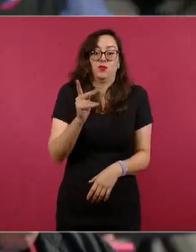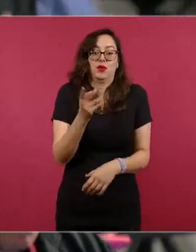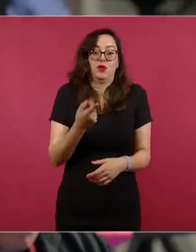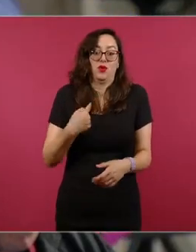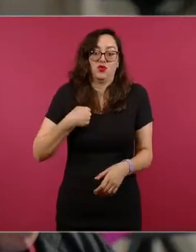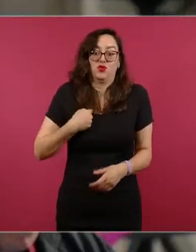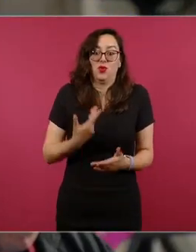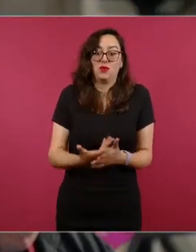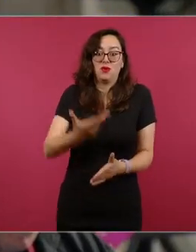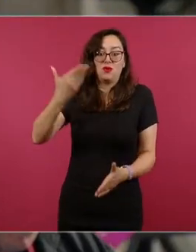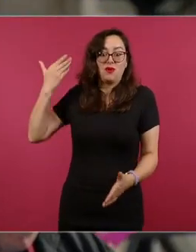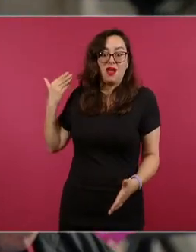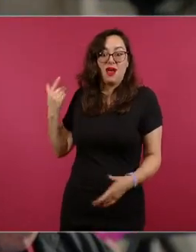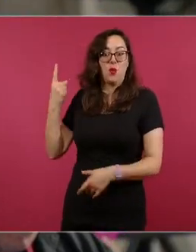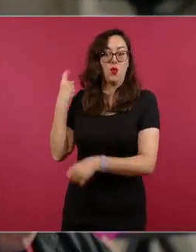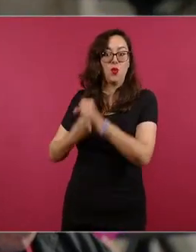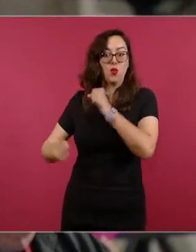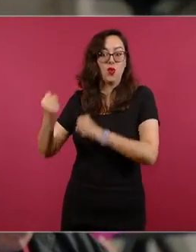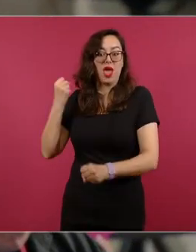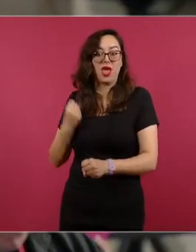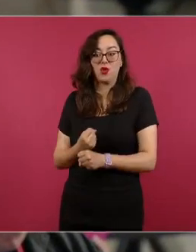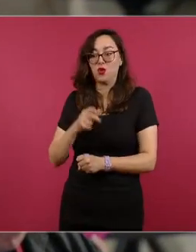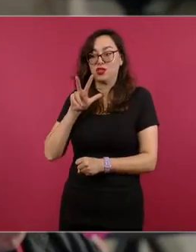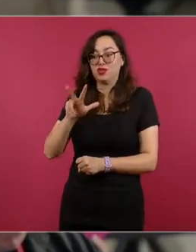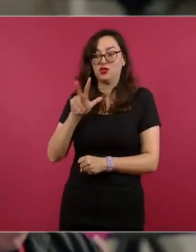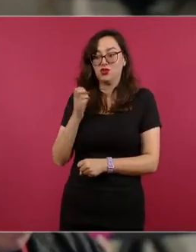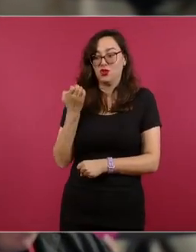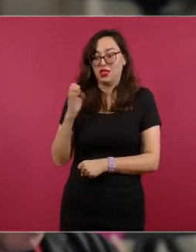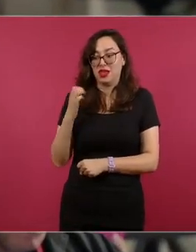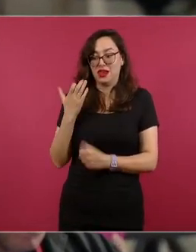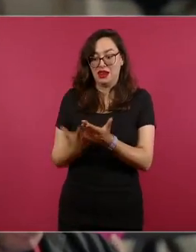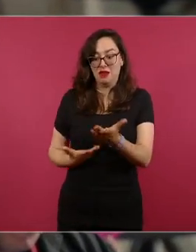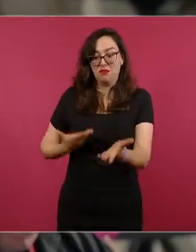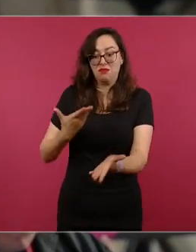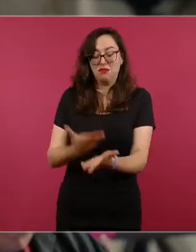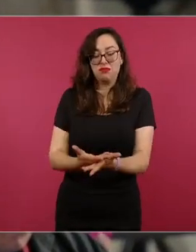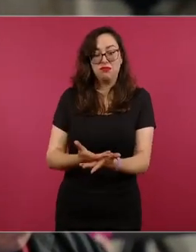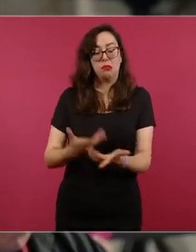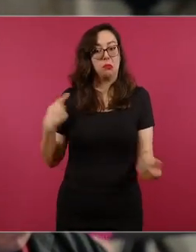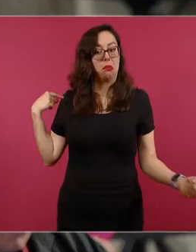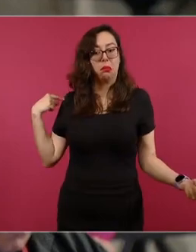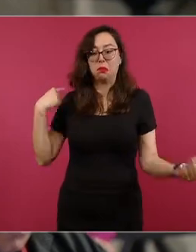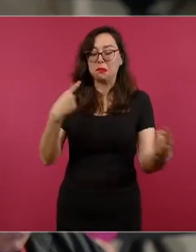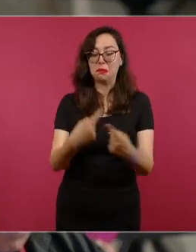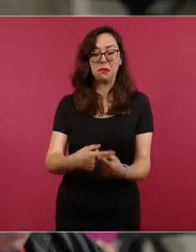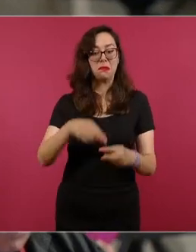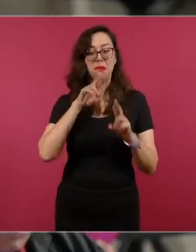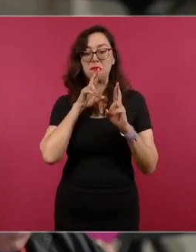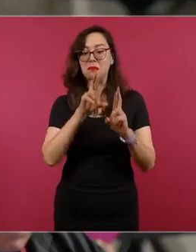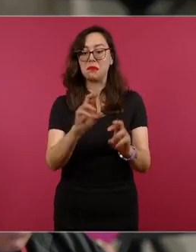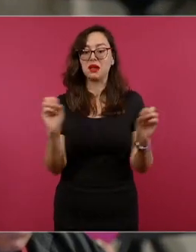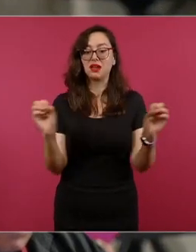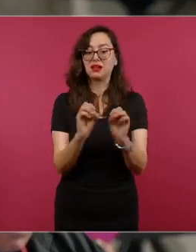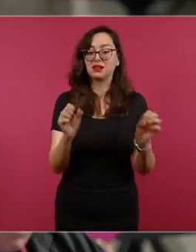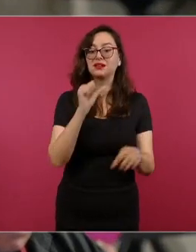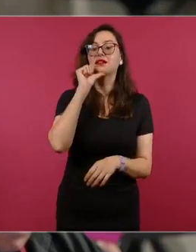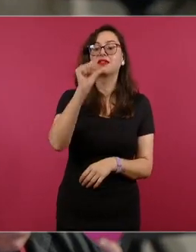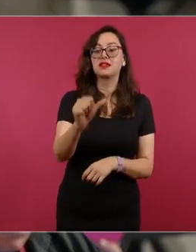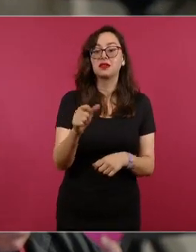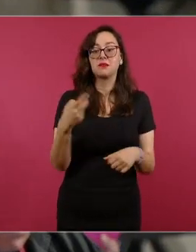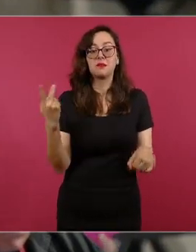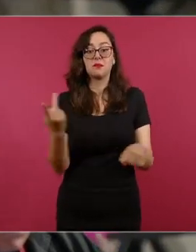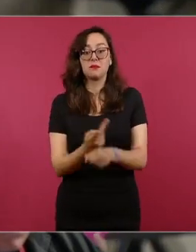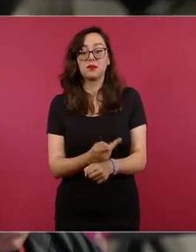hice esta denuncia aquí y no se ha resuelto. Pero creo que es importante porque las señoras de la tercera edad